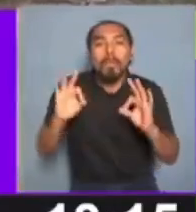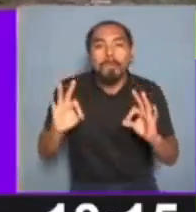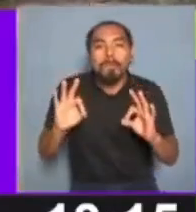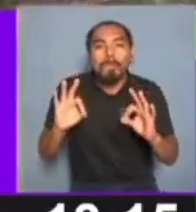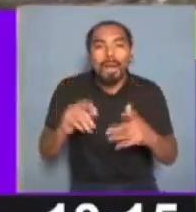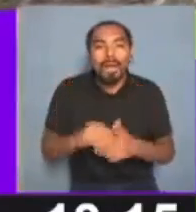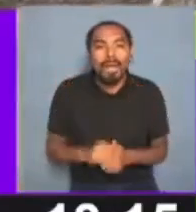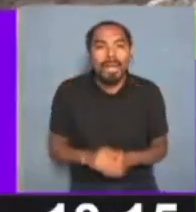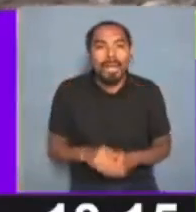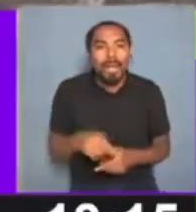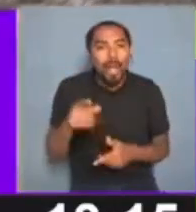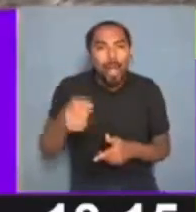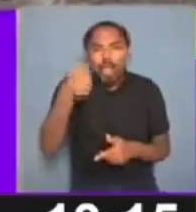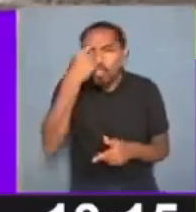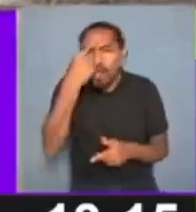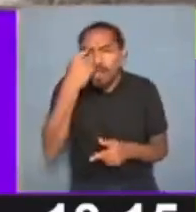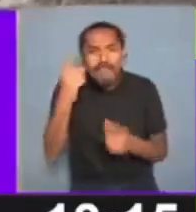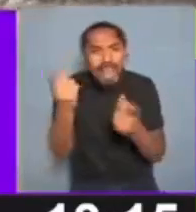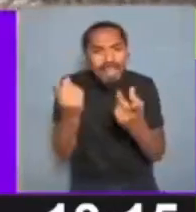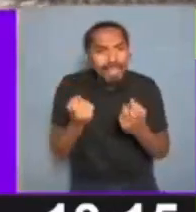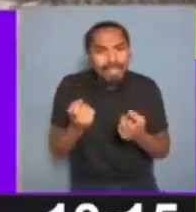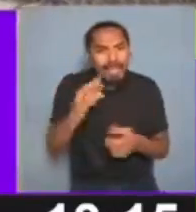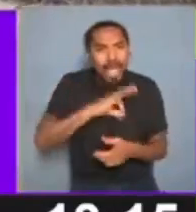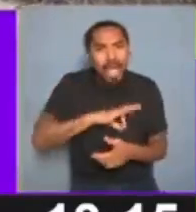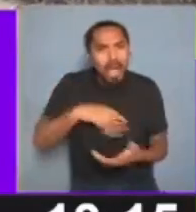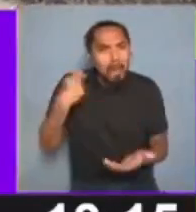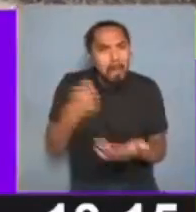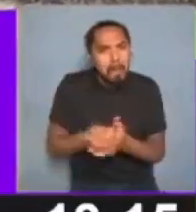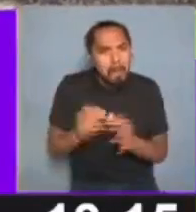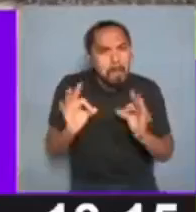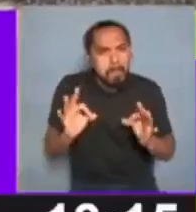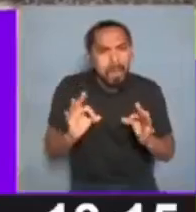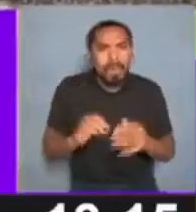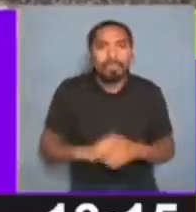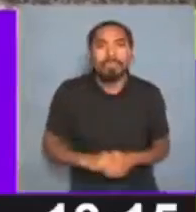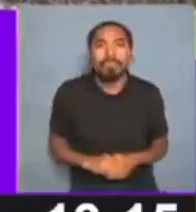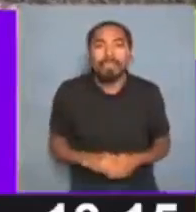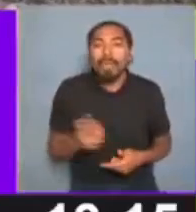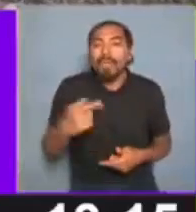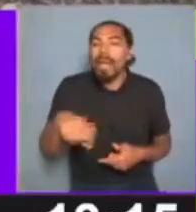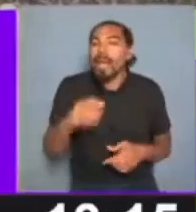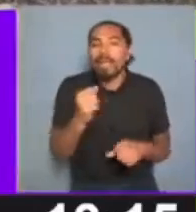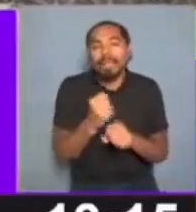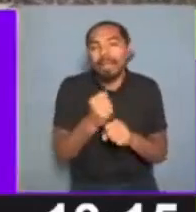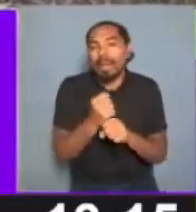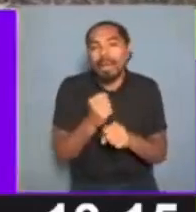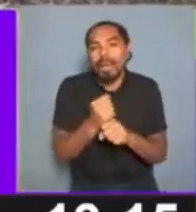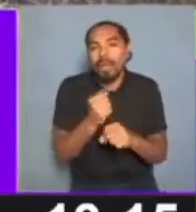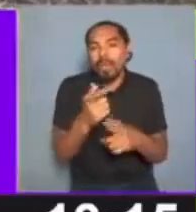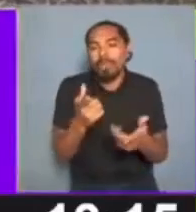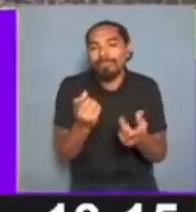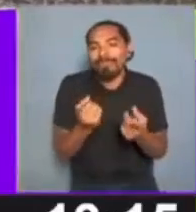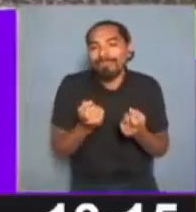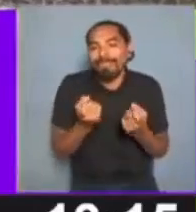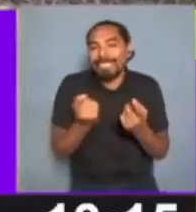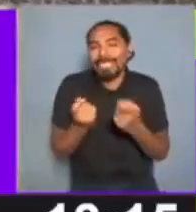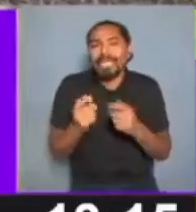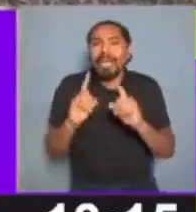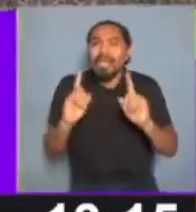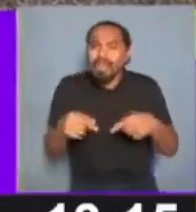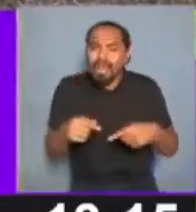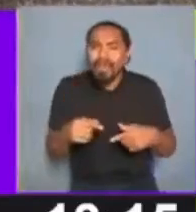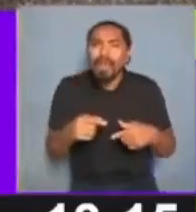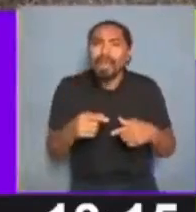impactar en cada una de las cuentas que tienen los choferes y los trabajadores, porque acá no solamente están los choferes, sino que están los que también están en la